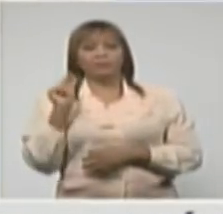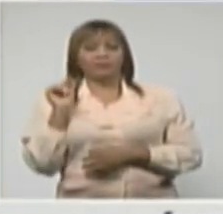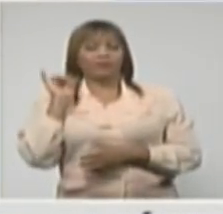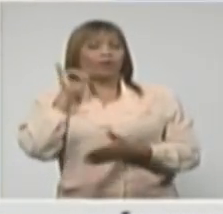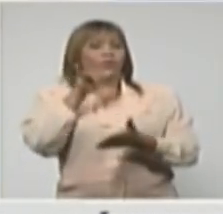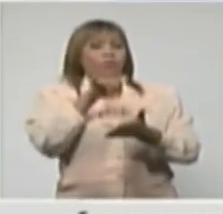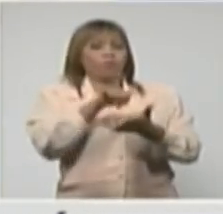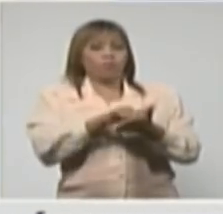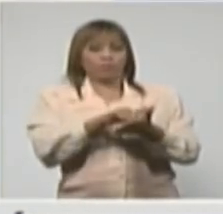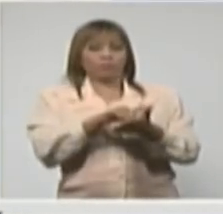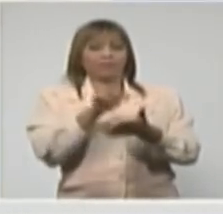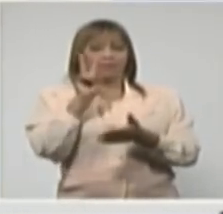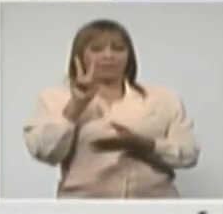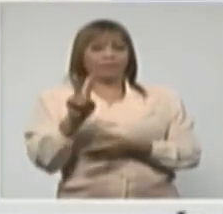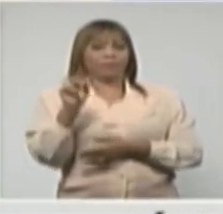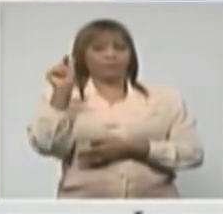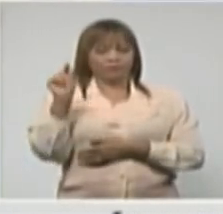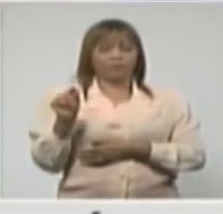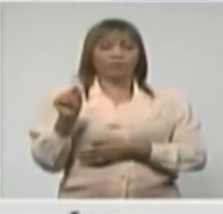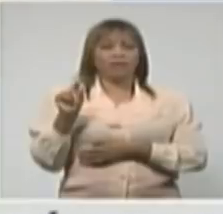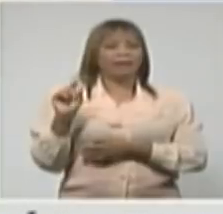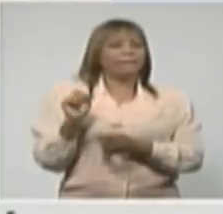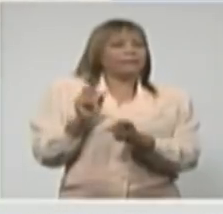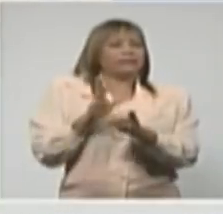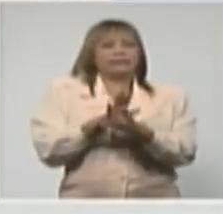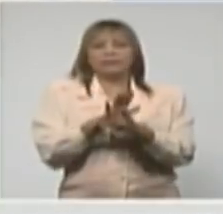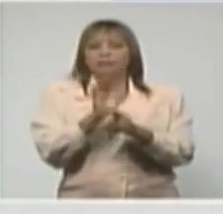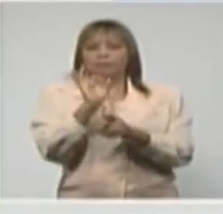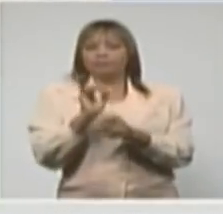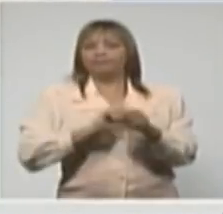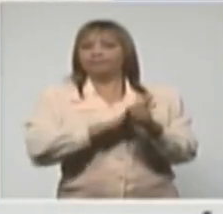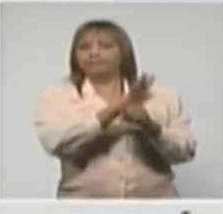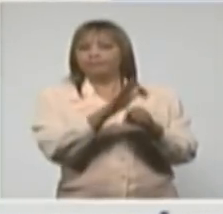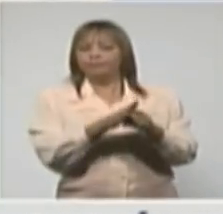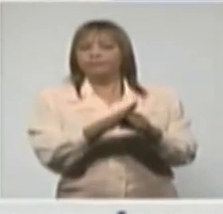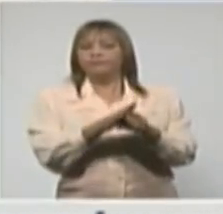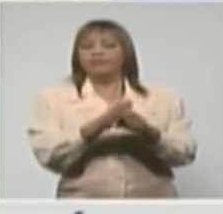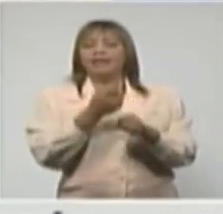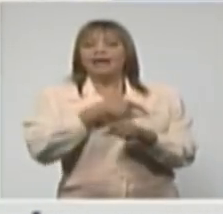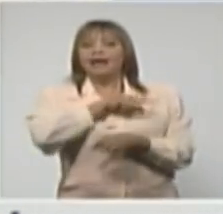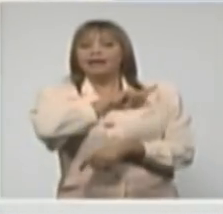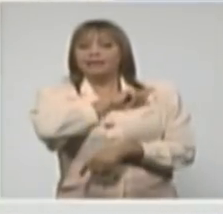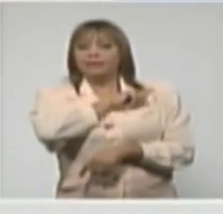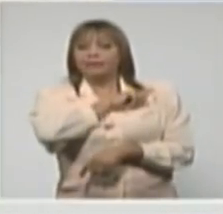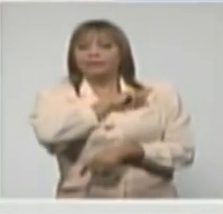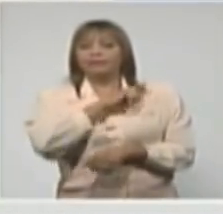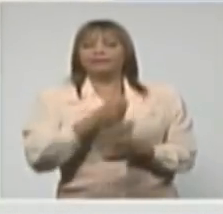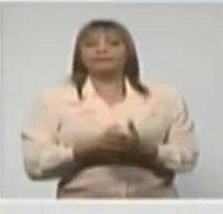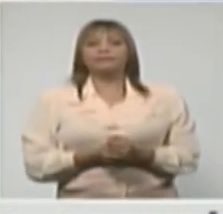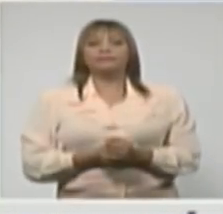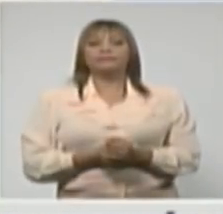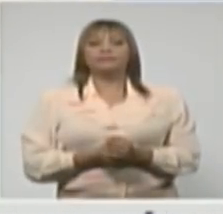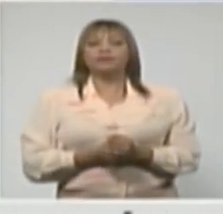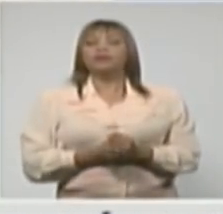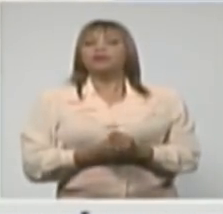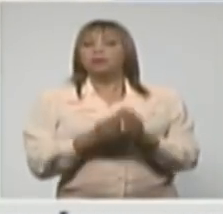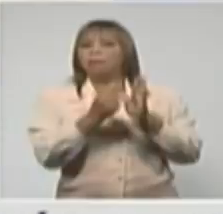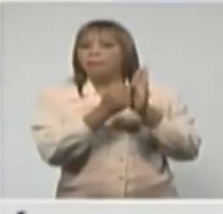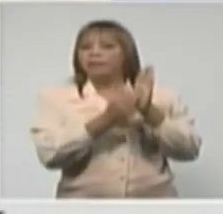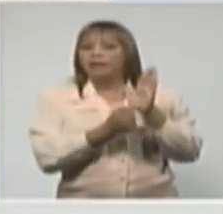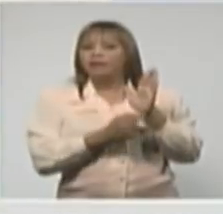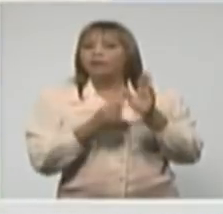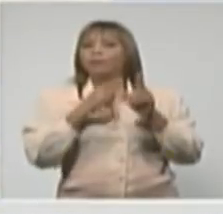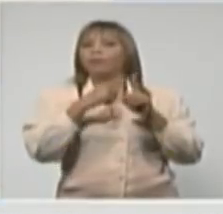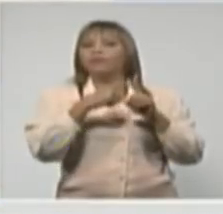evacuados al principio de la pandemia, y ayer un indicador positivo,